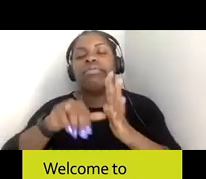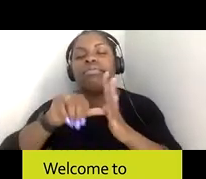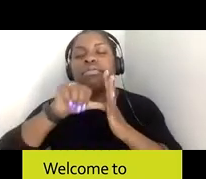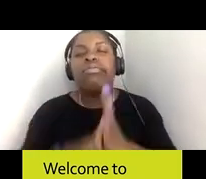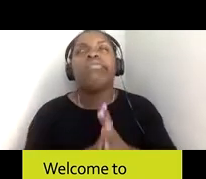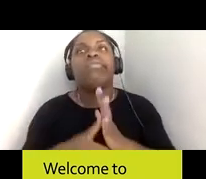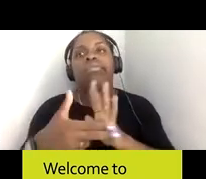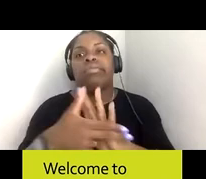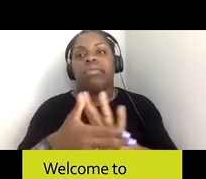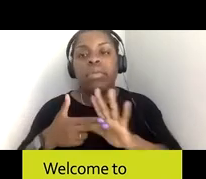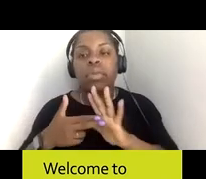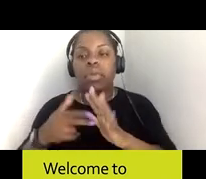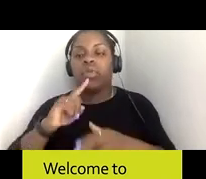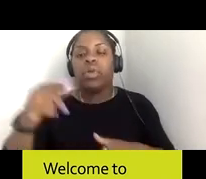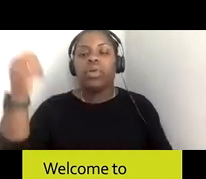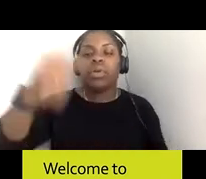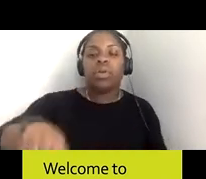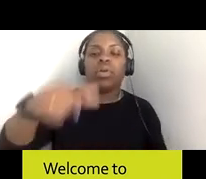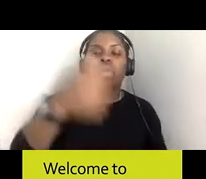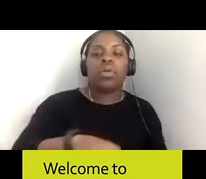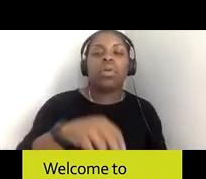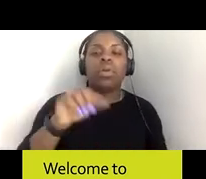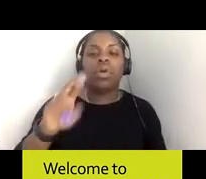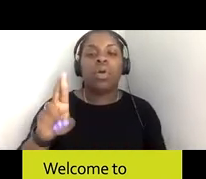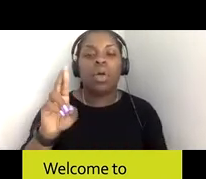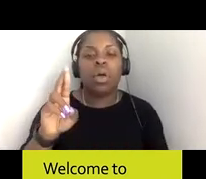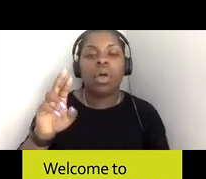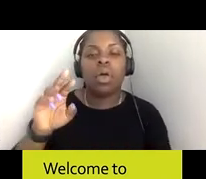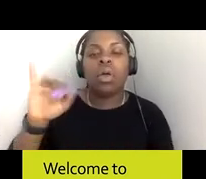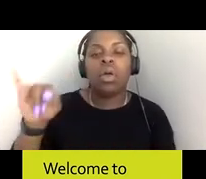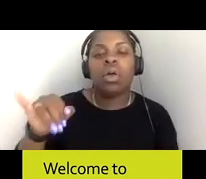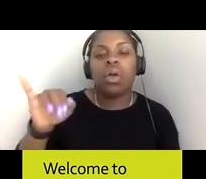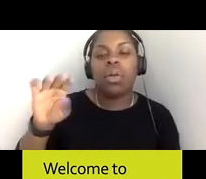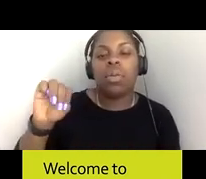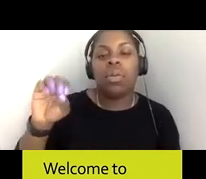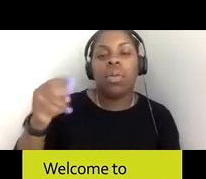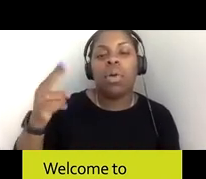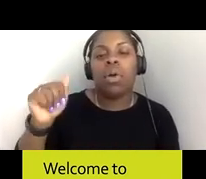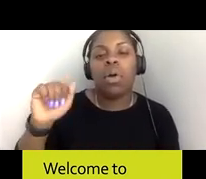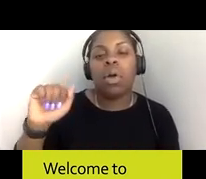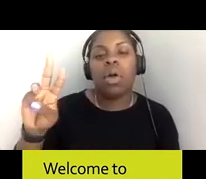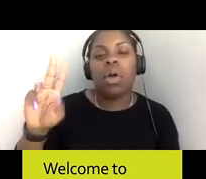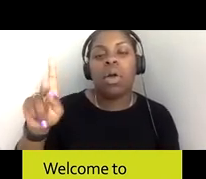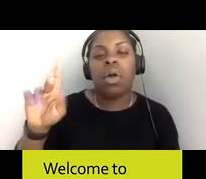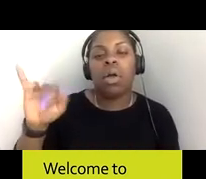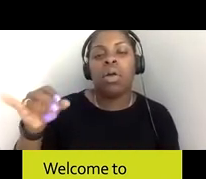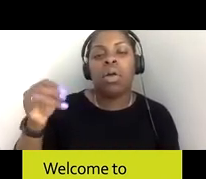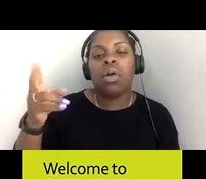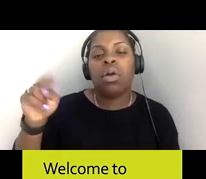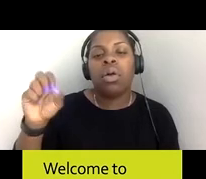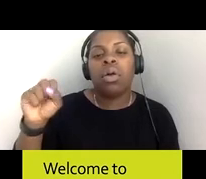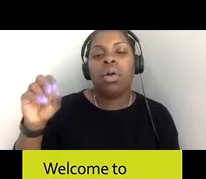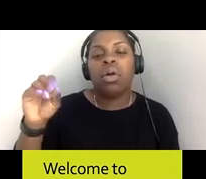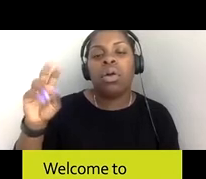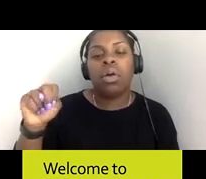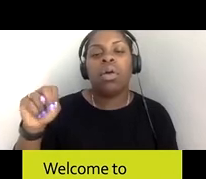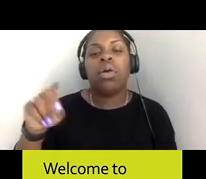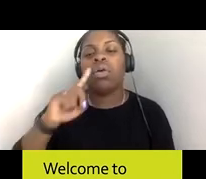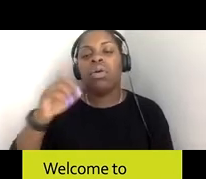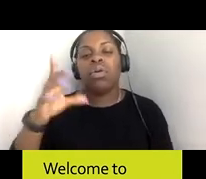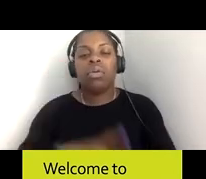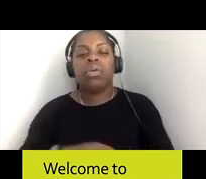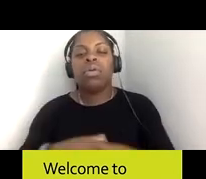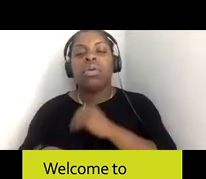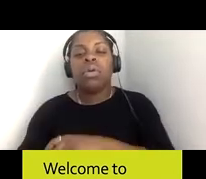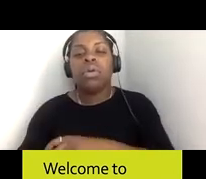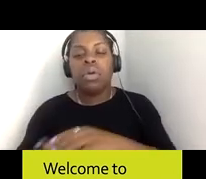Y una de las de los Mohawk Johnson es una de las personas que ha resistido este